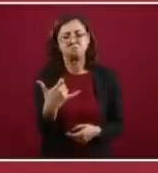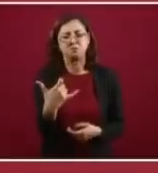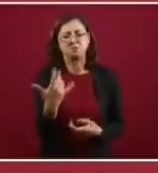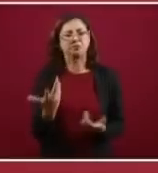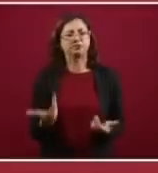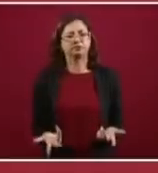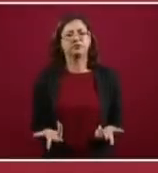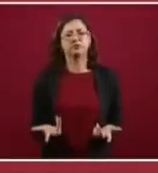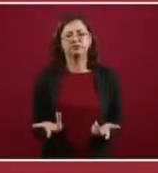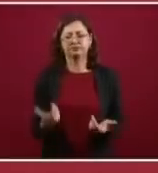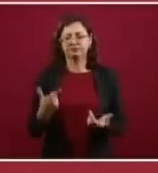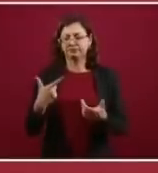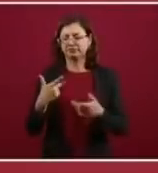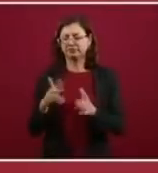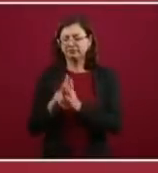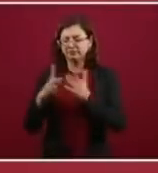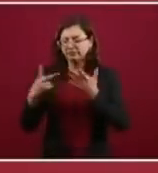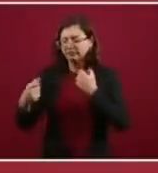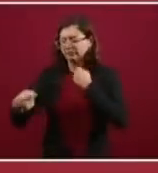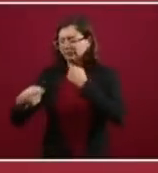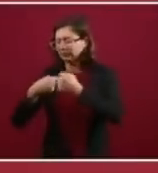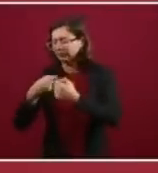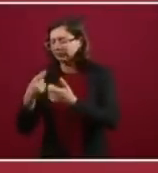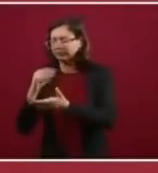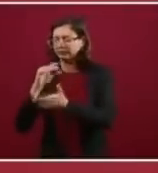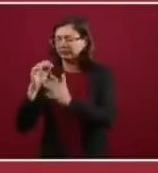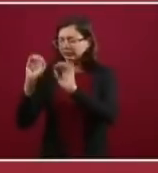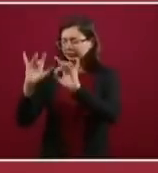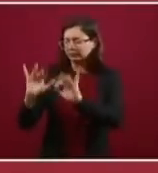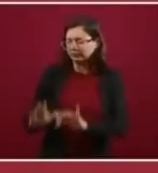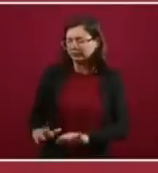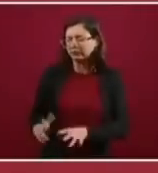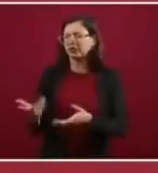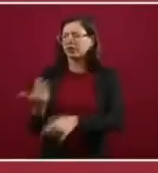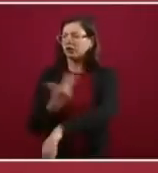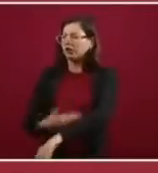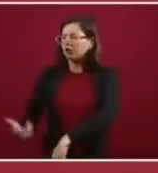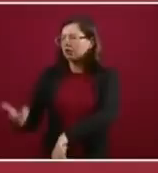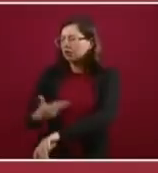desde el periodismo, en la organización social.